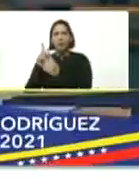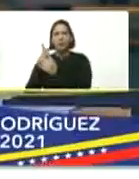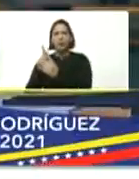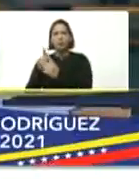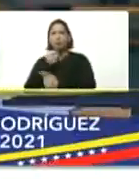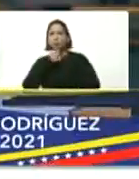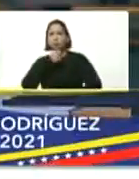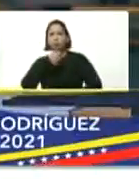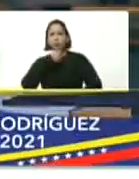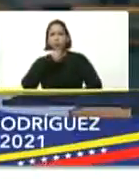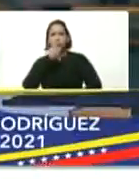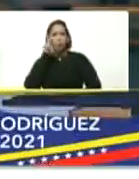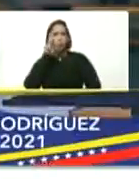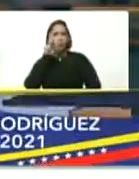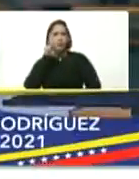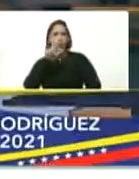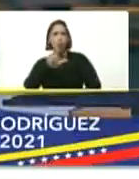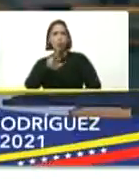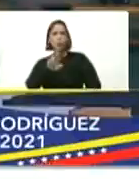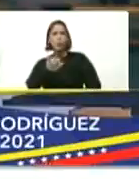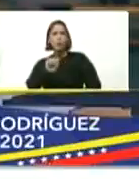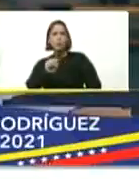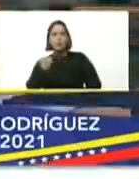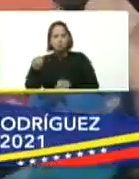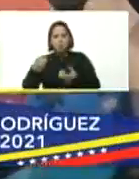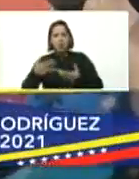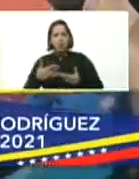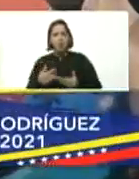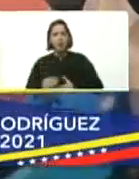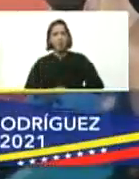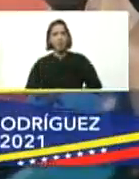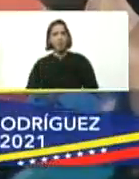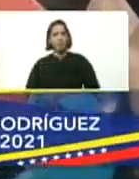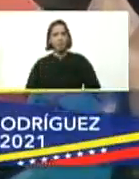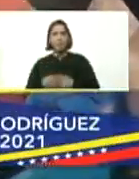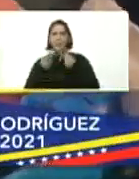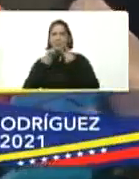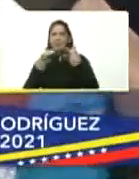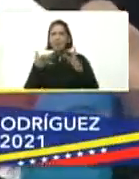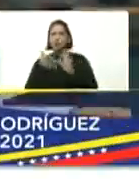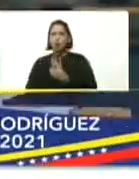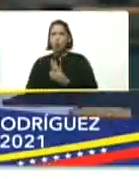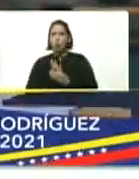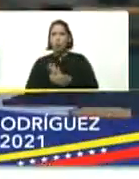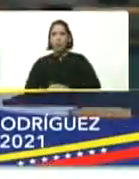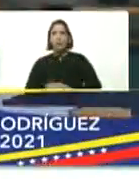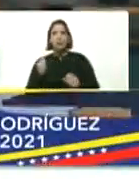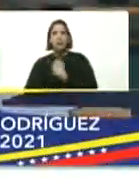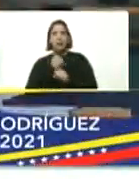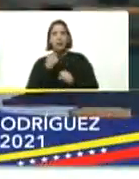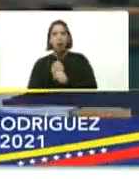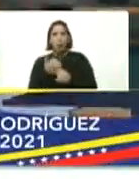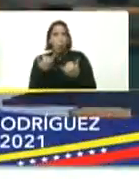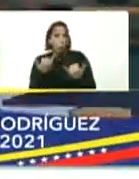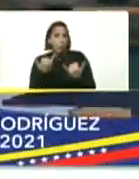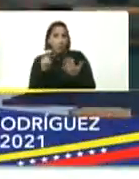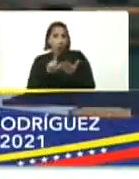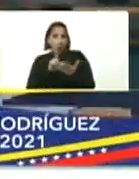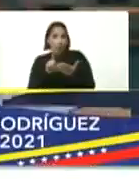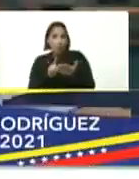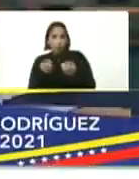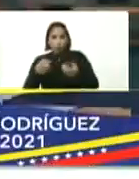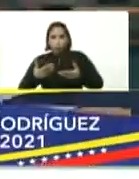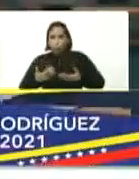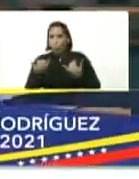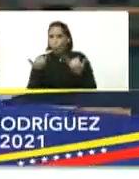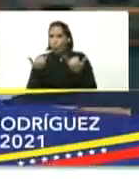García, que nos dé un mensaje sobre esta obra que está llegando calientica,